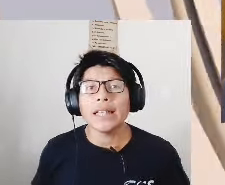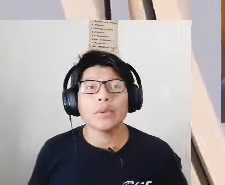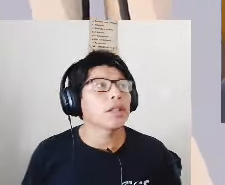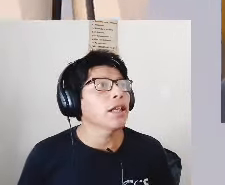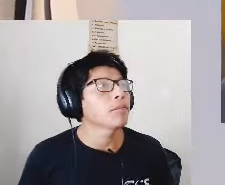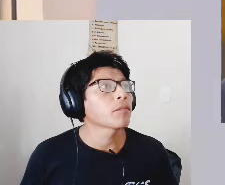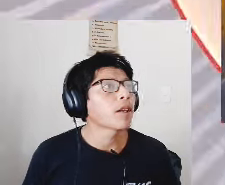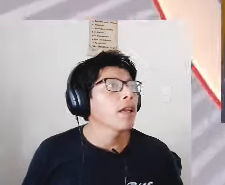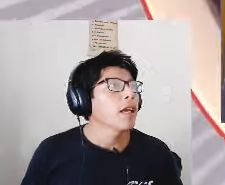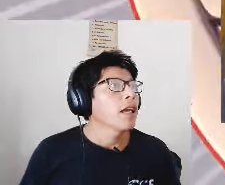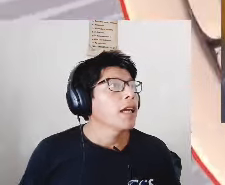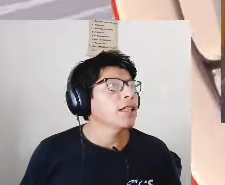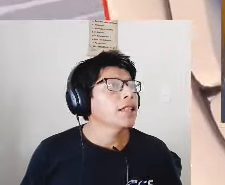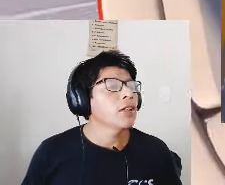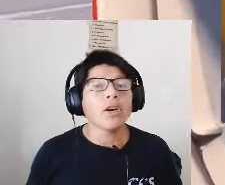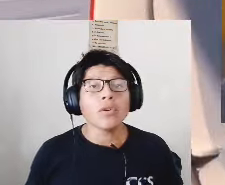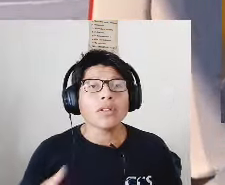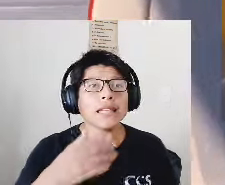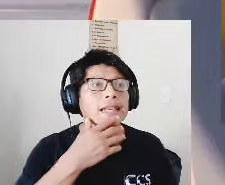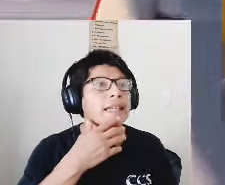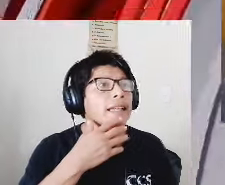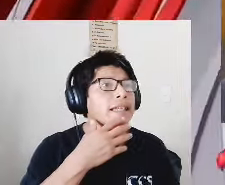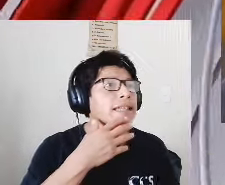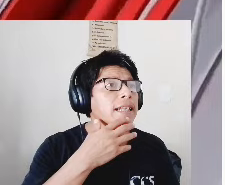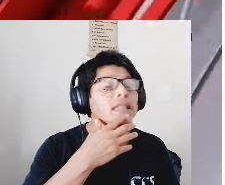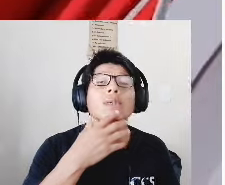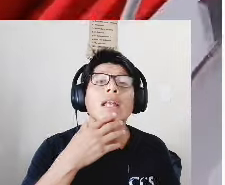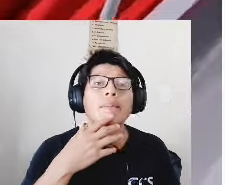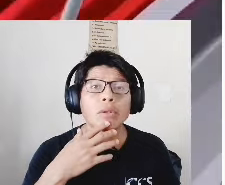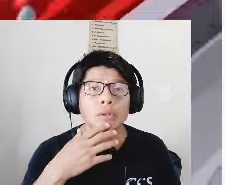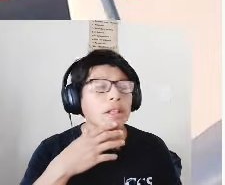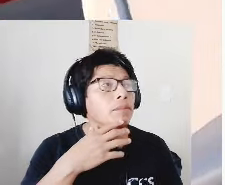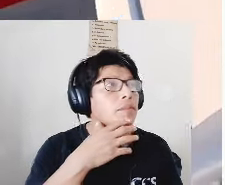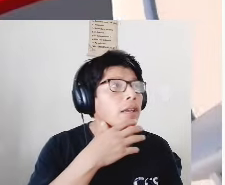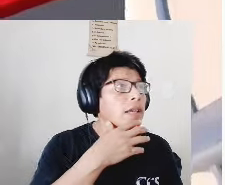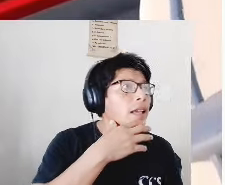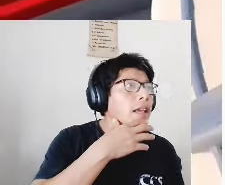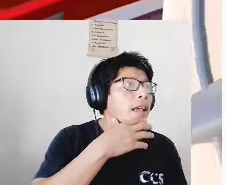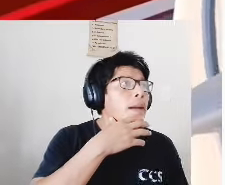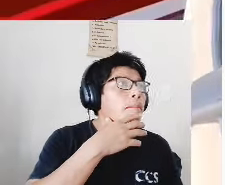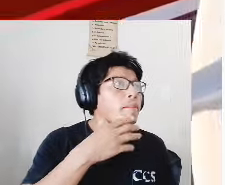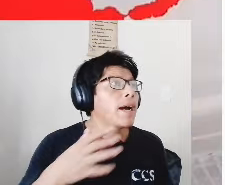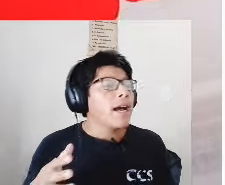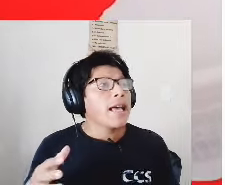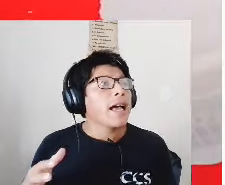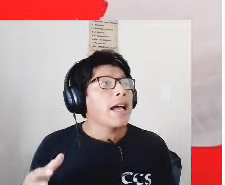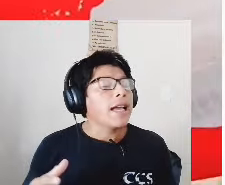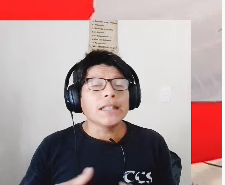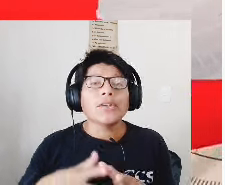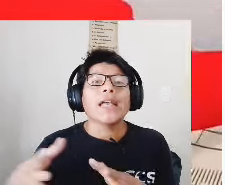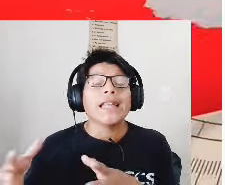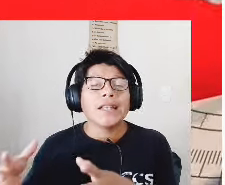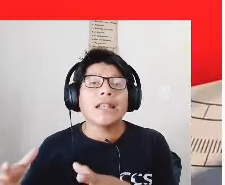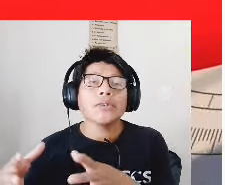en su cuenta de Twitter dio a conocer que ya se recibió la minuta para